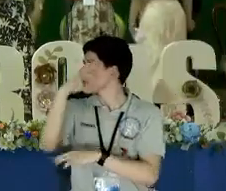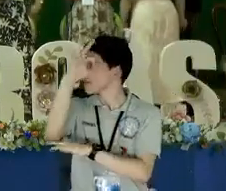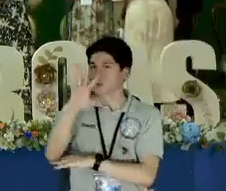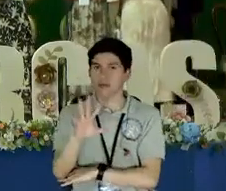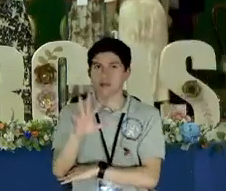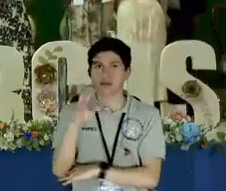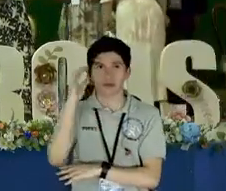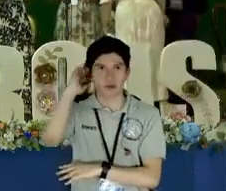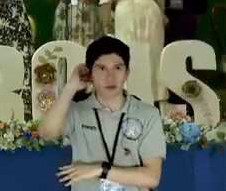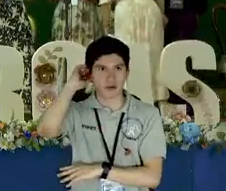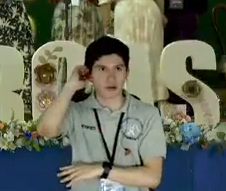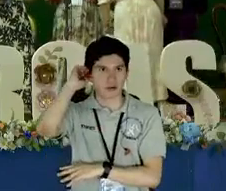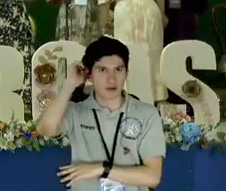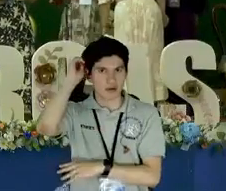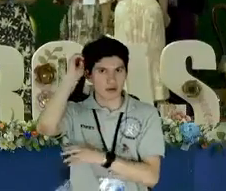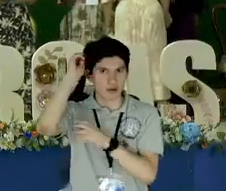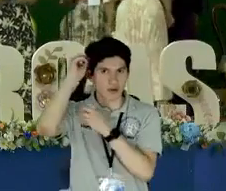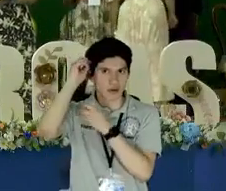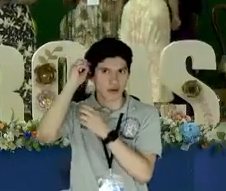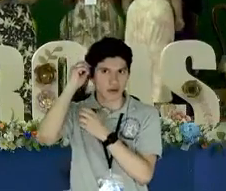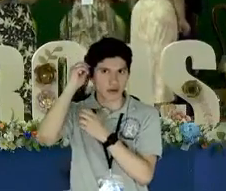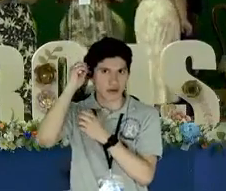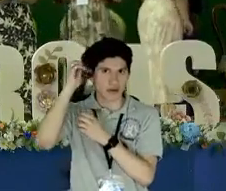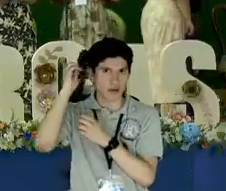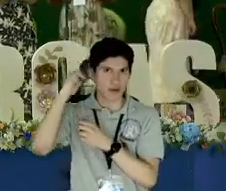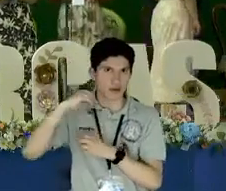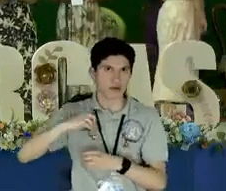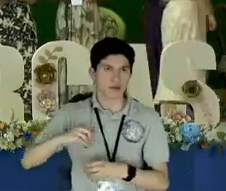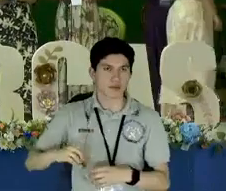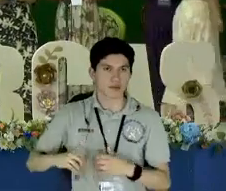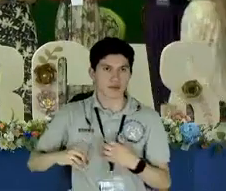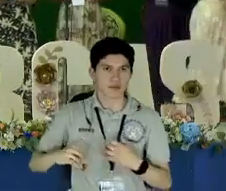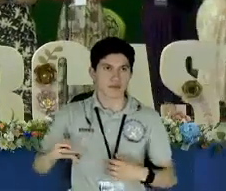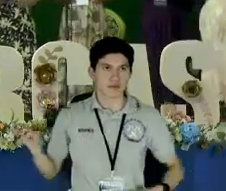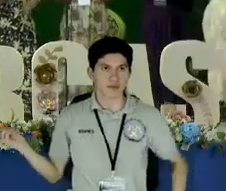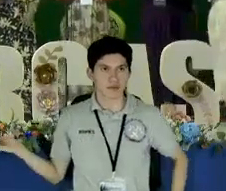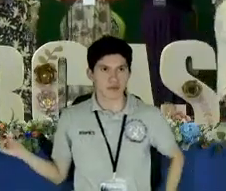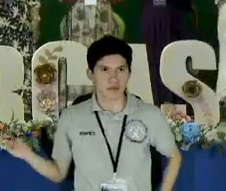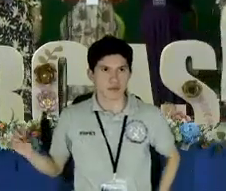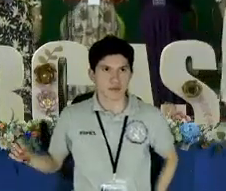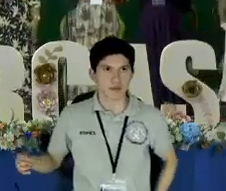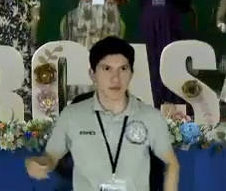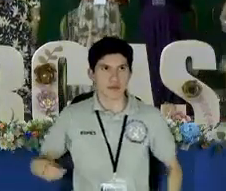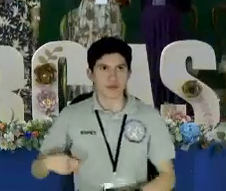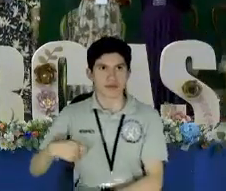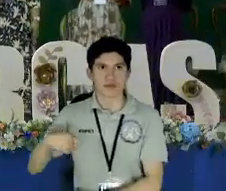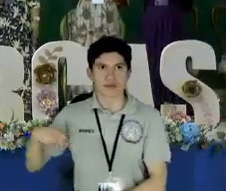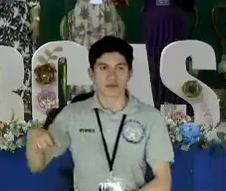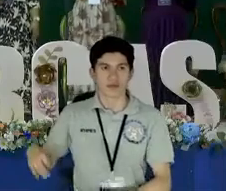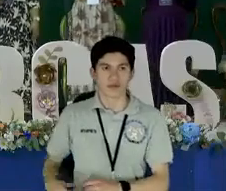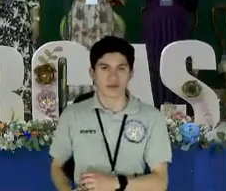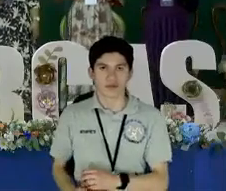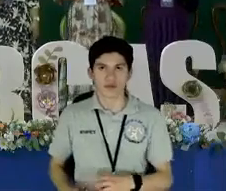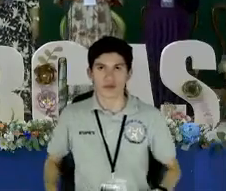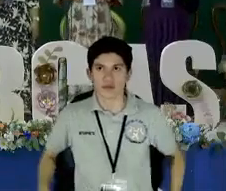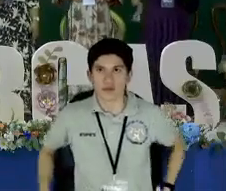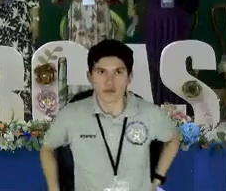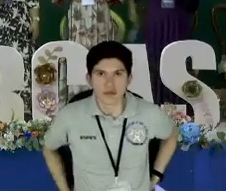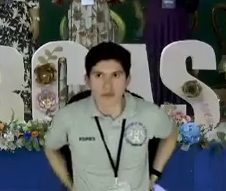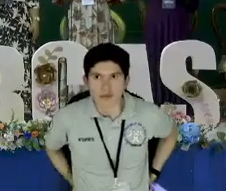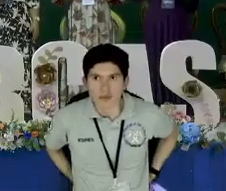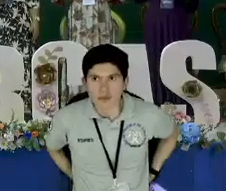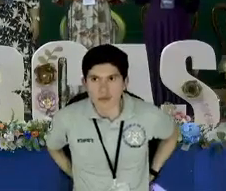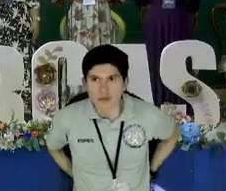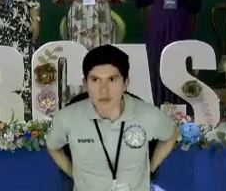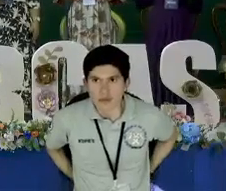estoy volada. Me dio permiso y no solo eso, se vino conmigo a acompañarme. A mi esposo que está aquí en este lugar conmigo,